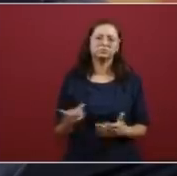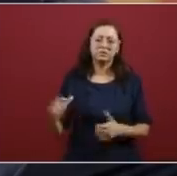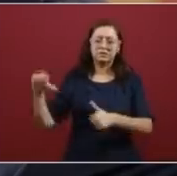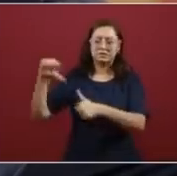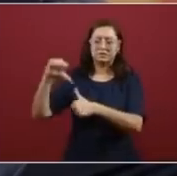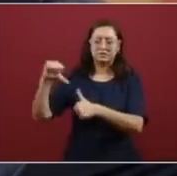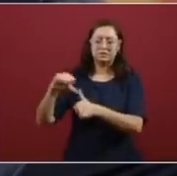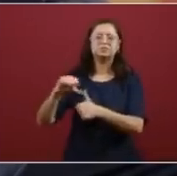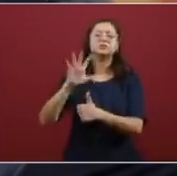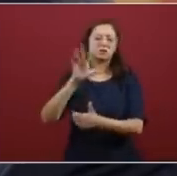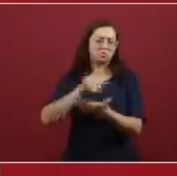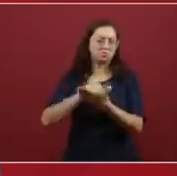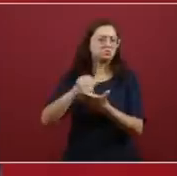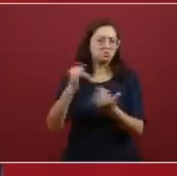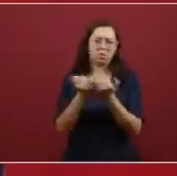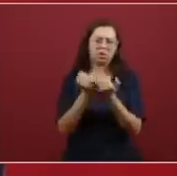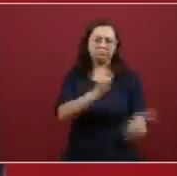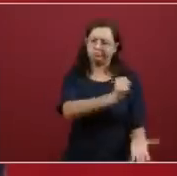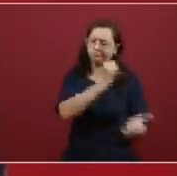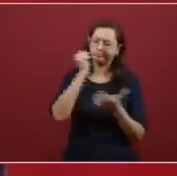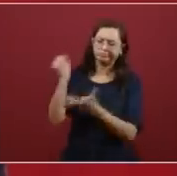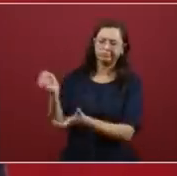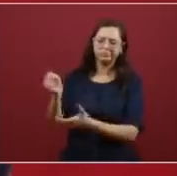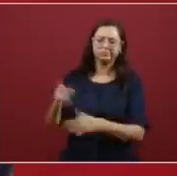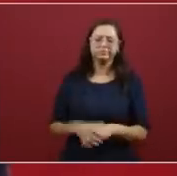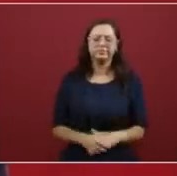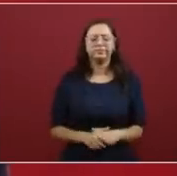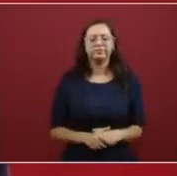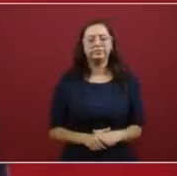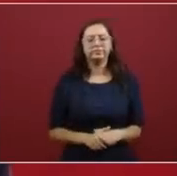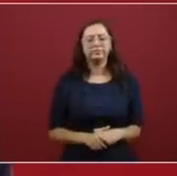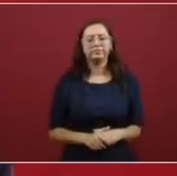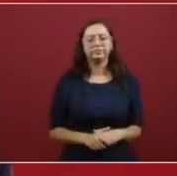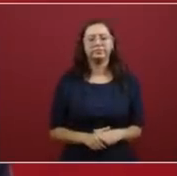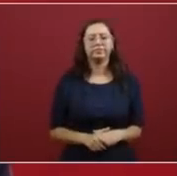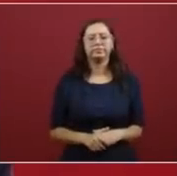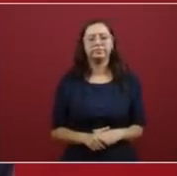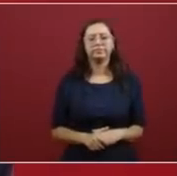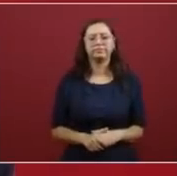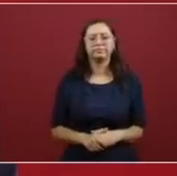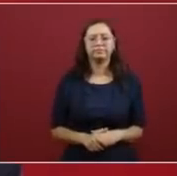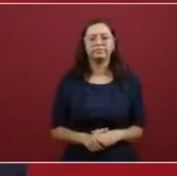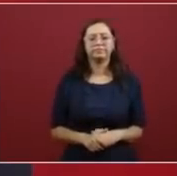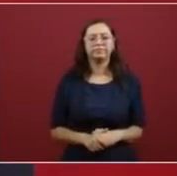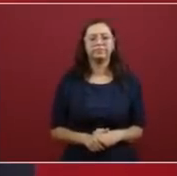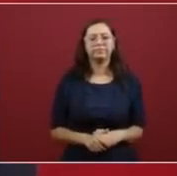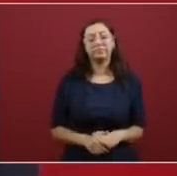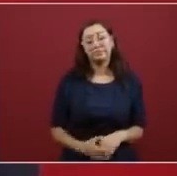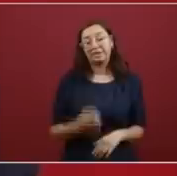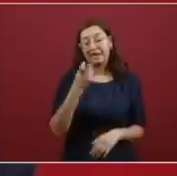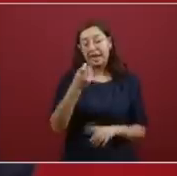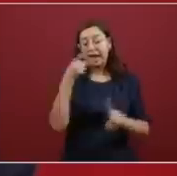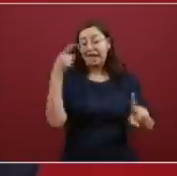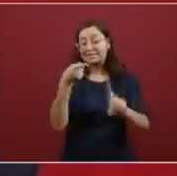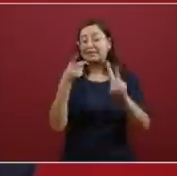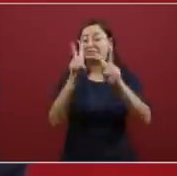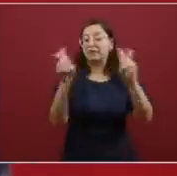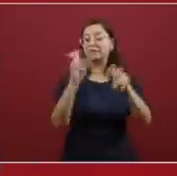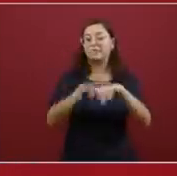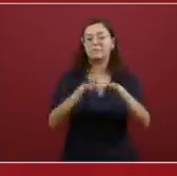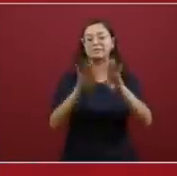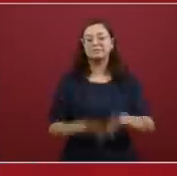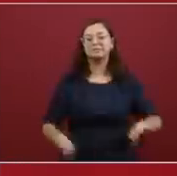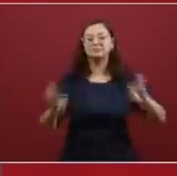países centroamericanos. Eso es lo que más nos importa, no por lo